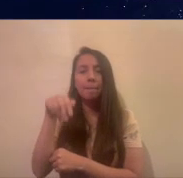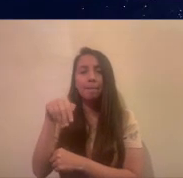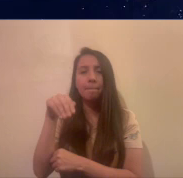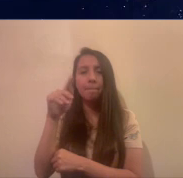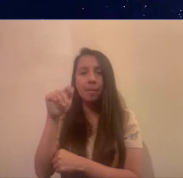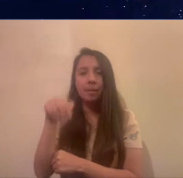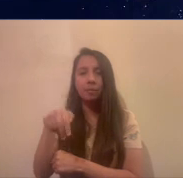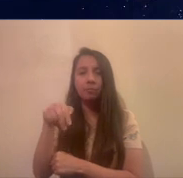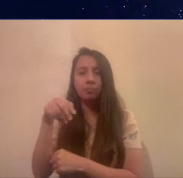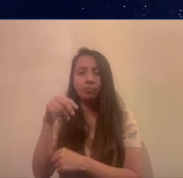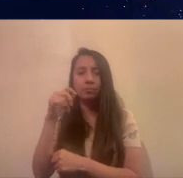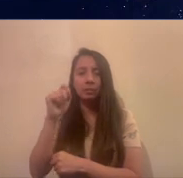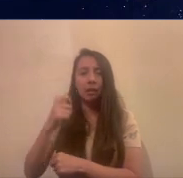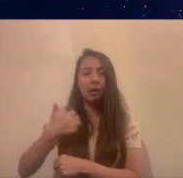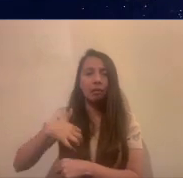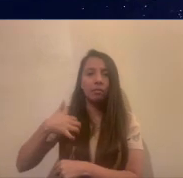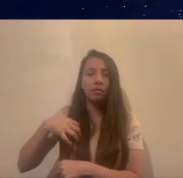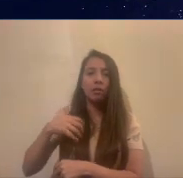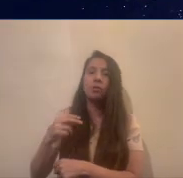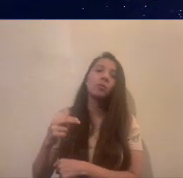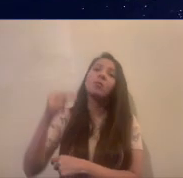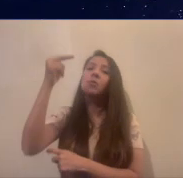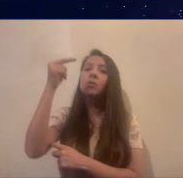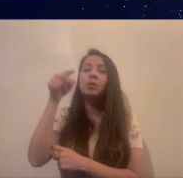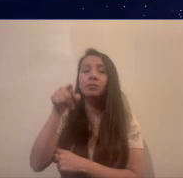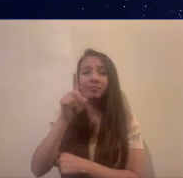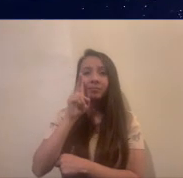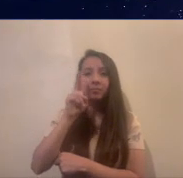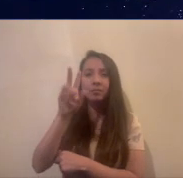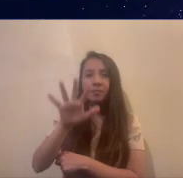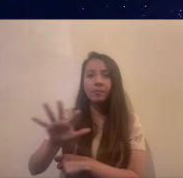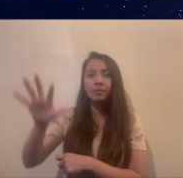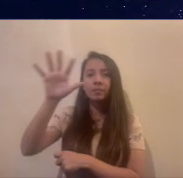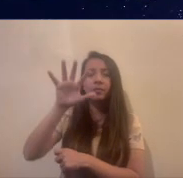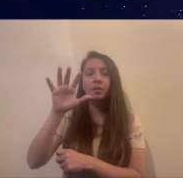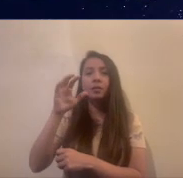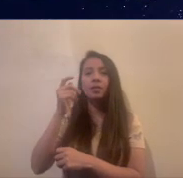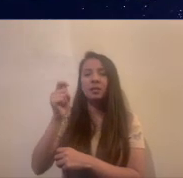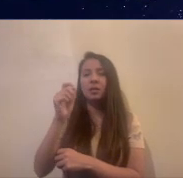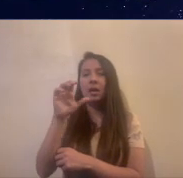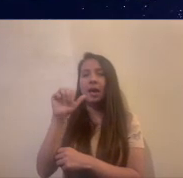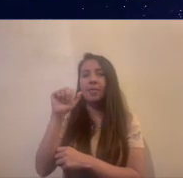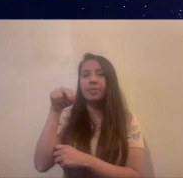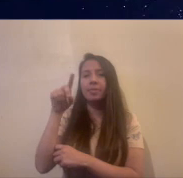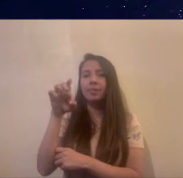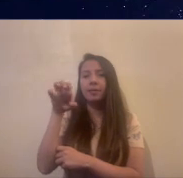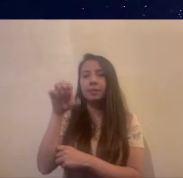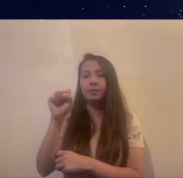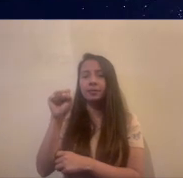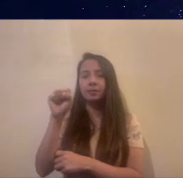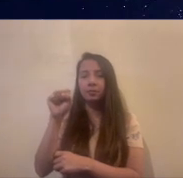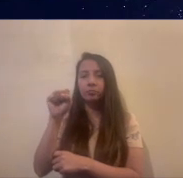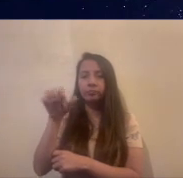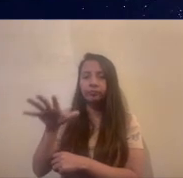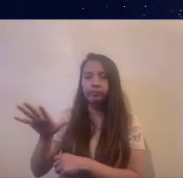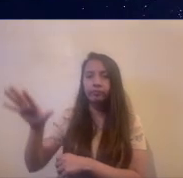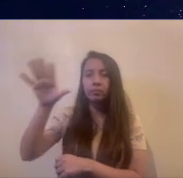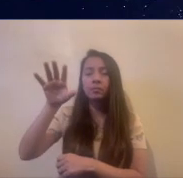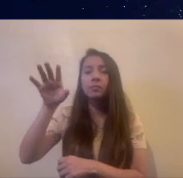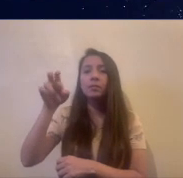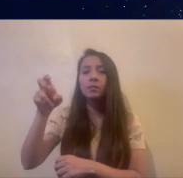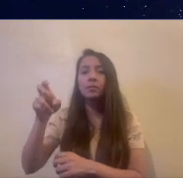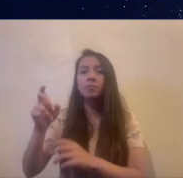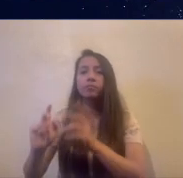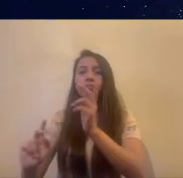Argentina, si ven estos lineamientos marrones acá, esto es lo que se llama Cordillera de los Andes, y Puna y Prepuna,